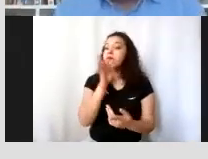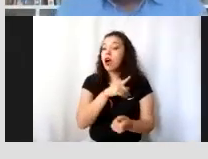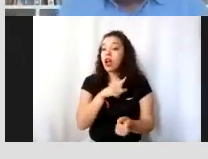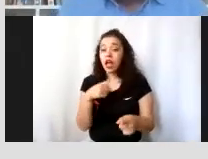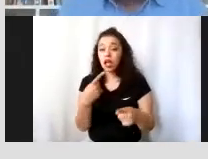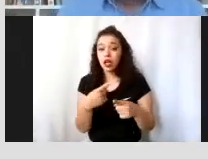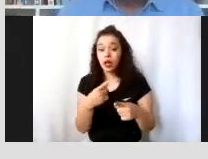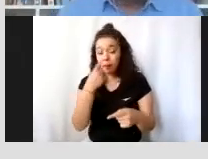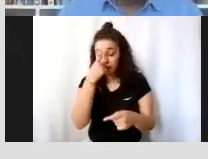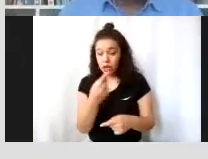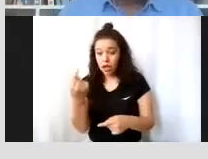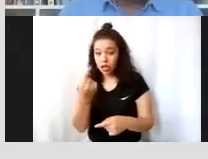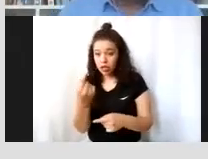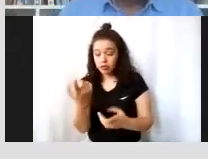qué?